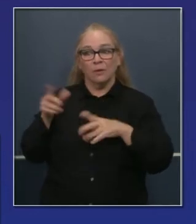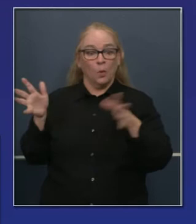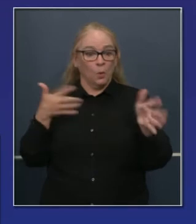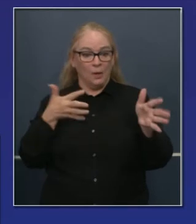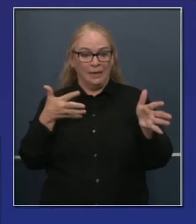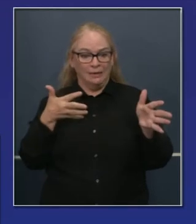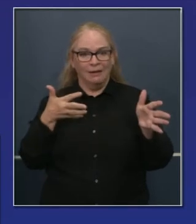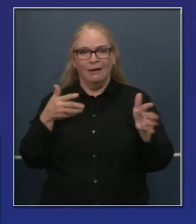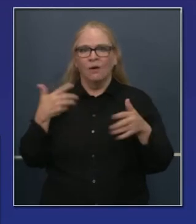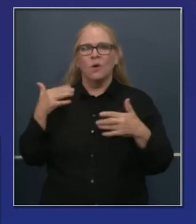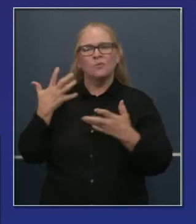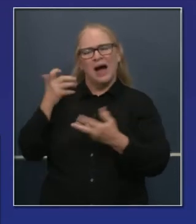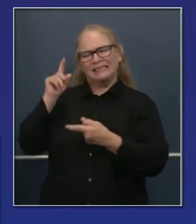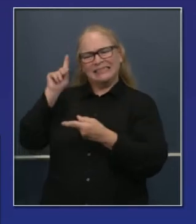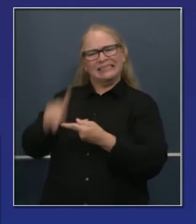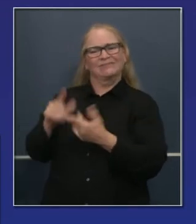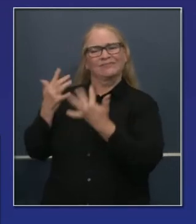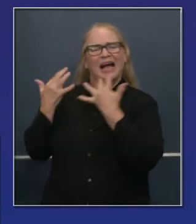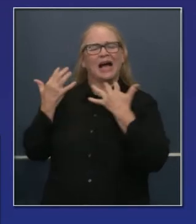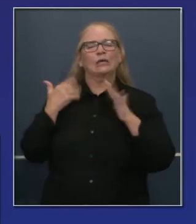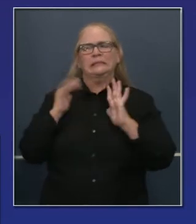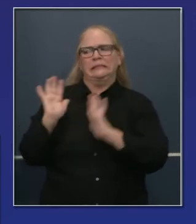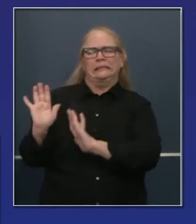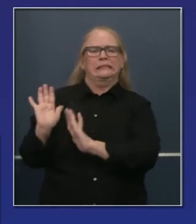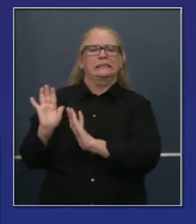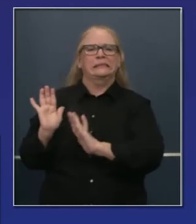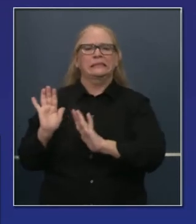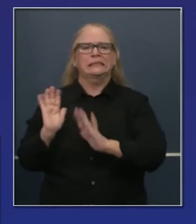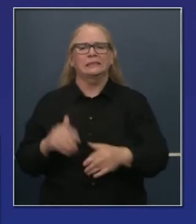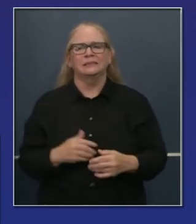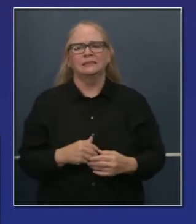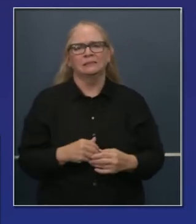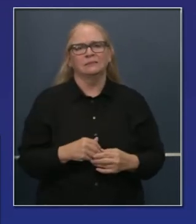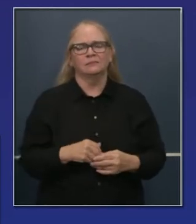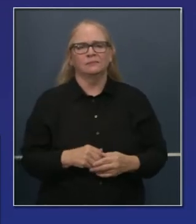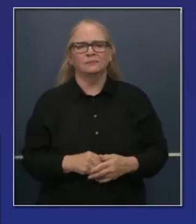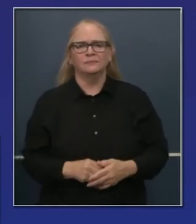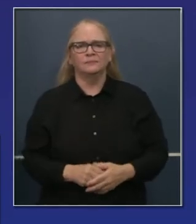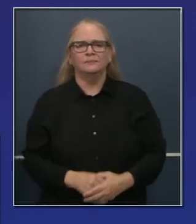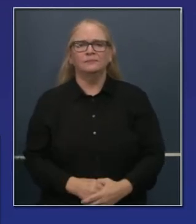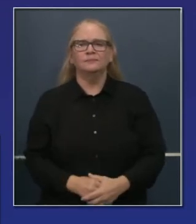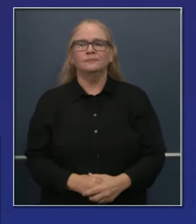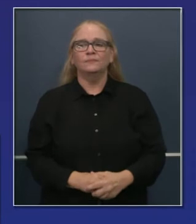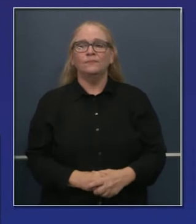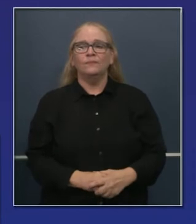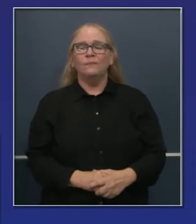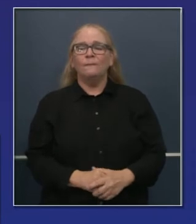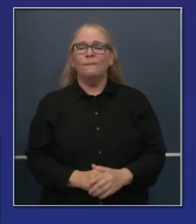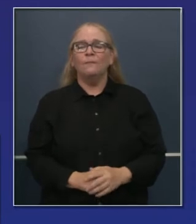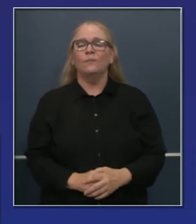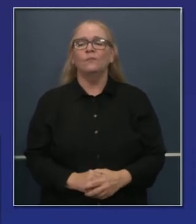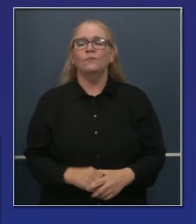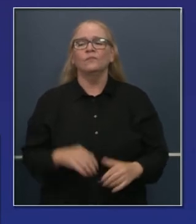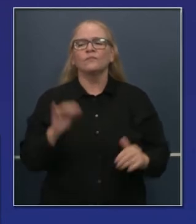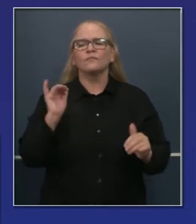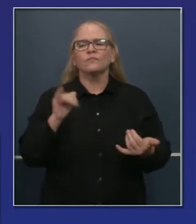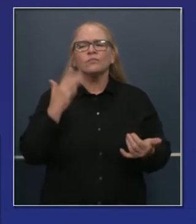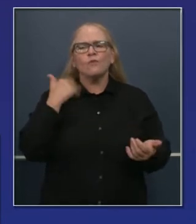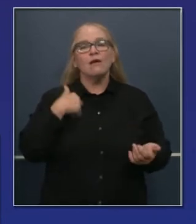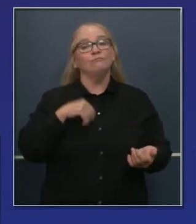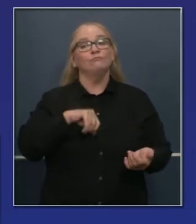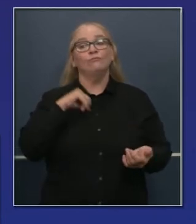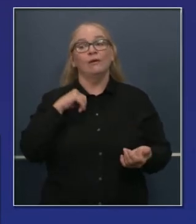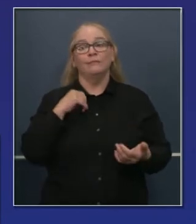pero desafortunado más ampliamente para abordar la naturaleza episódica de energía